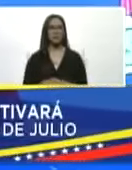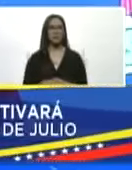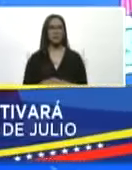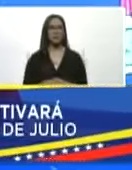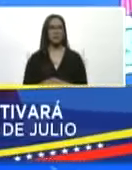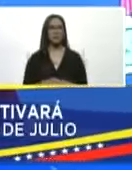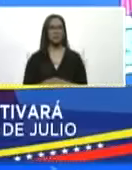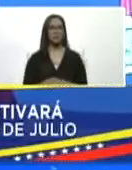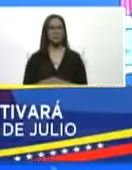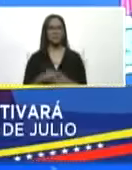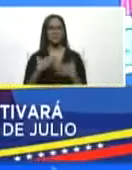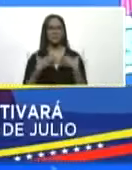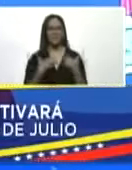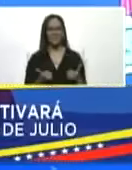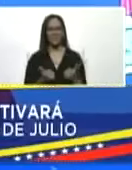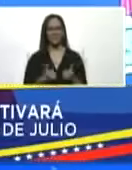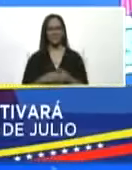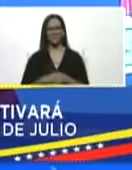Salud.